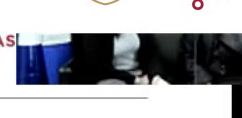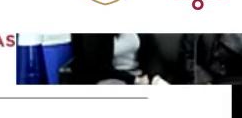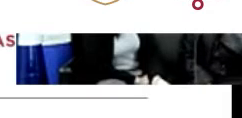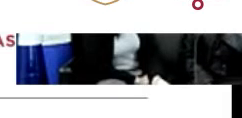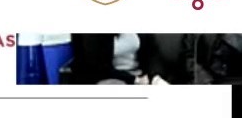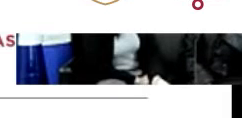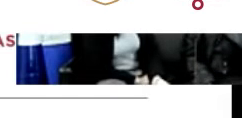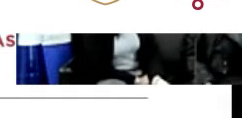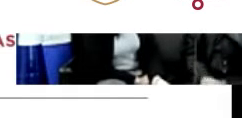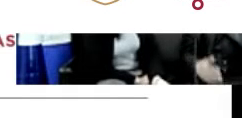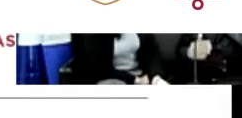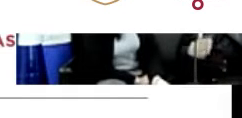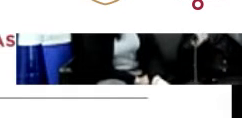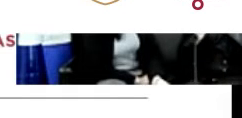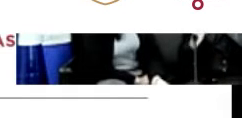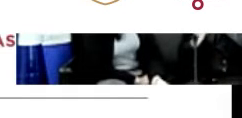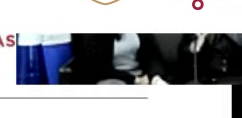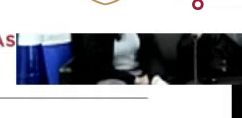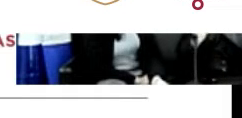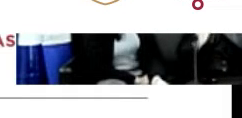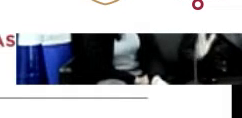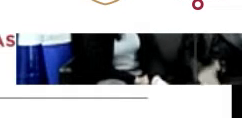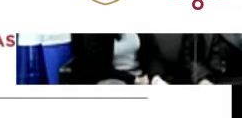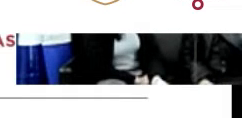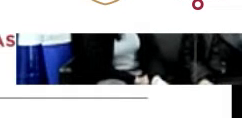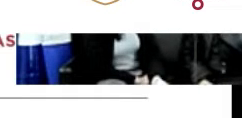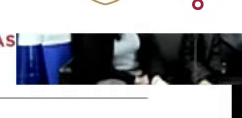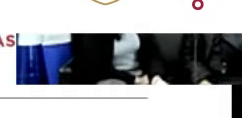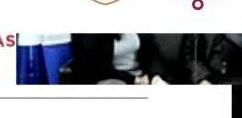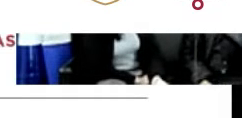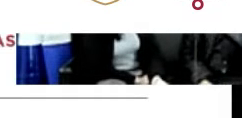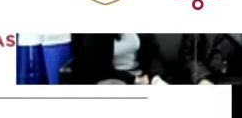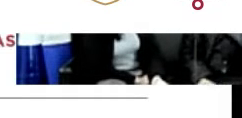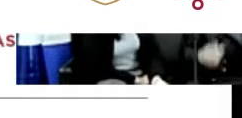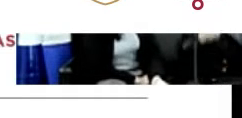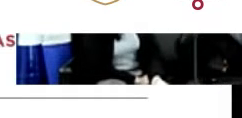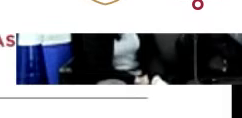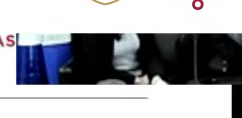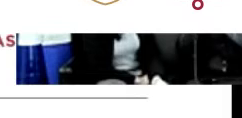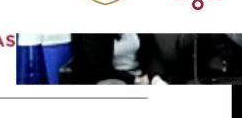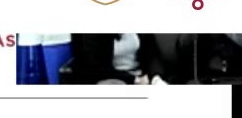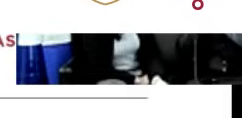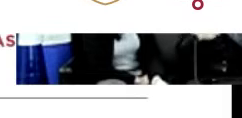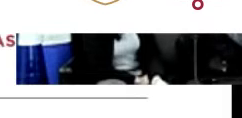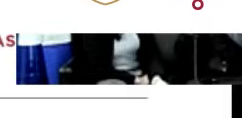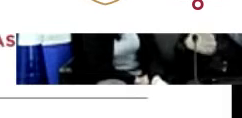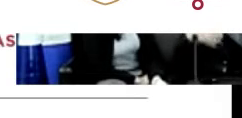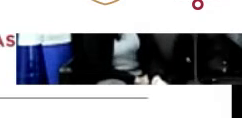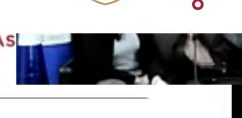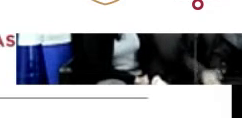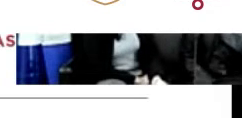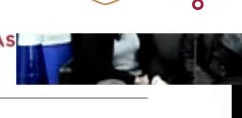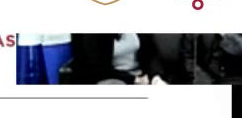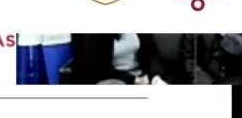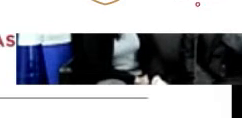más adelante, aquí el factor motivacional es muy importante y las personas que intervienen,